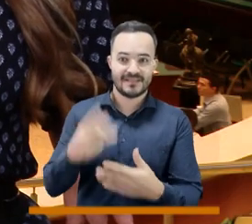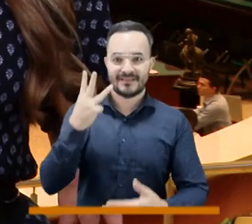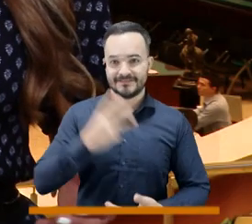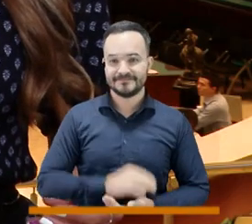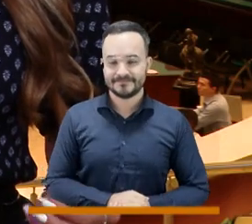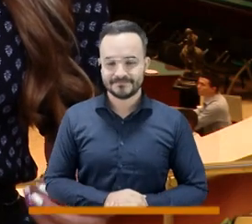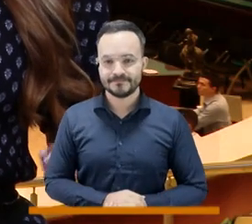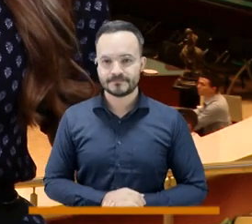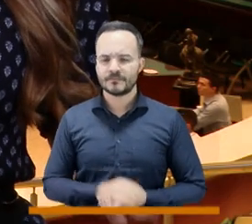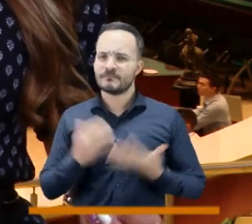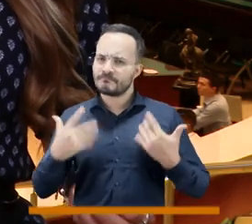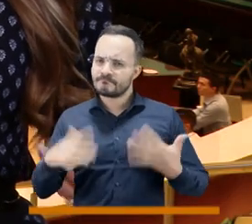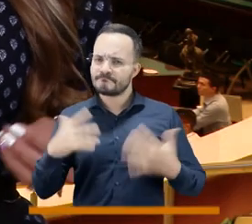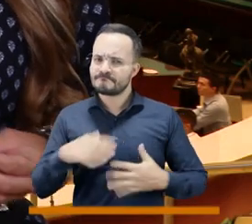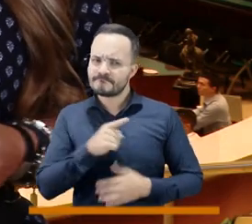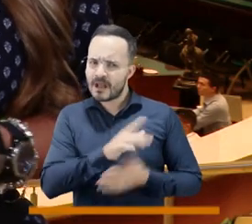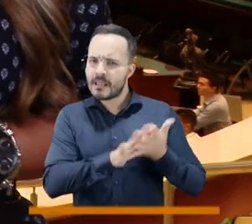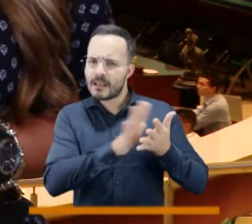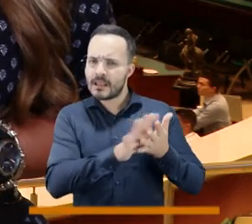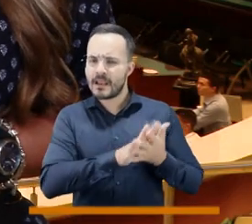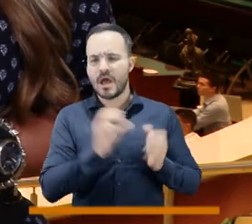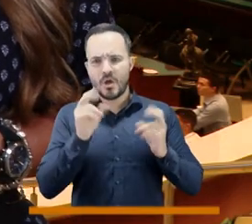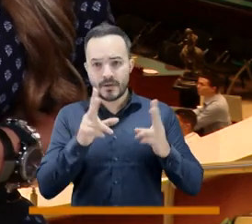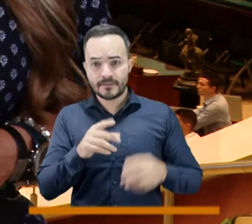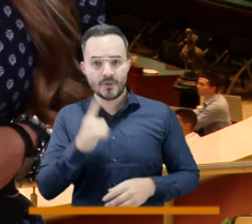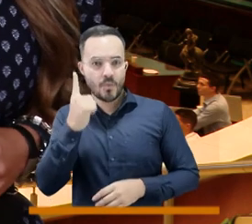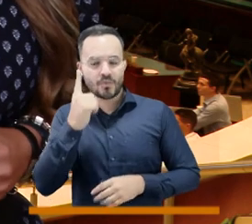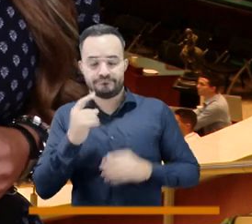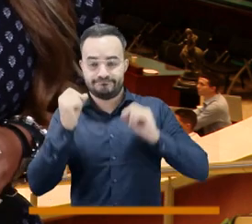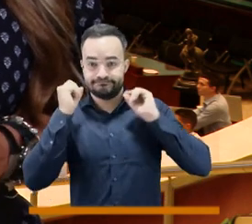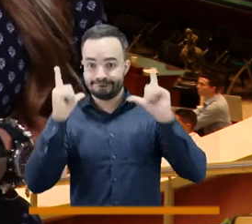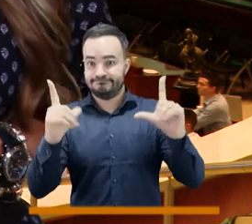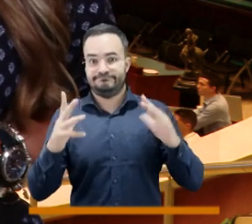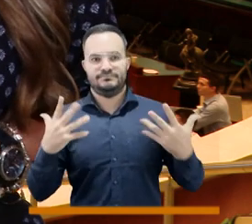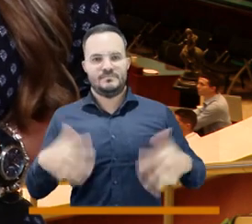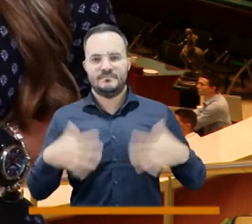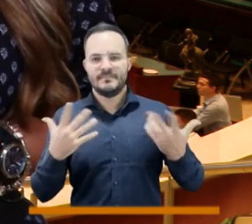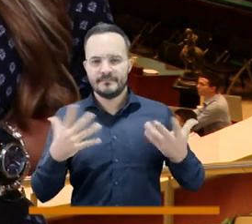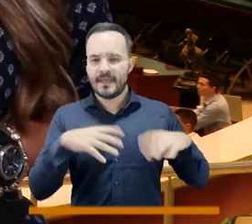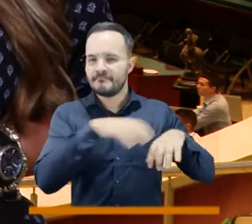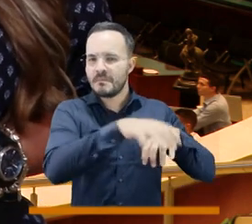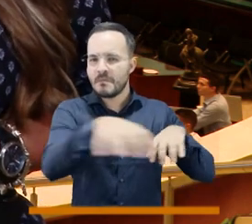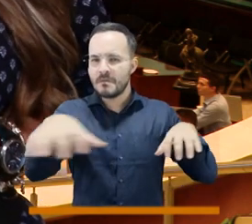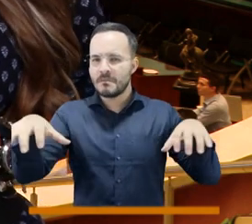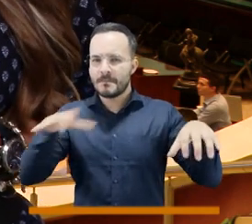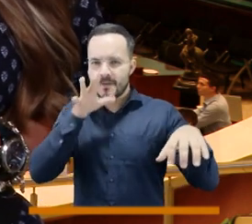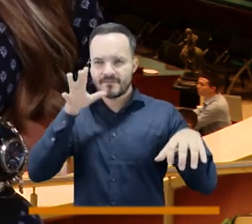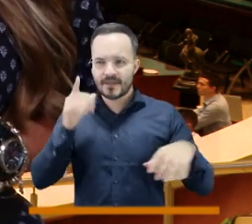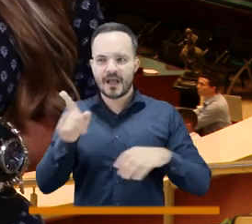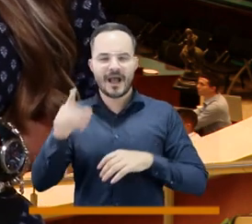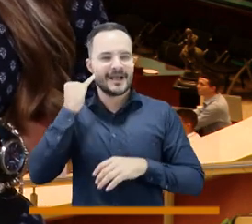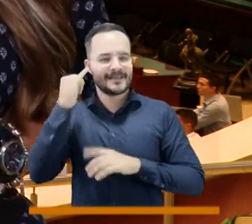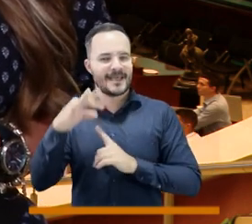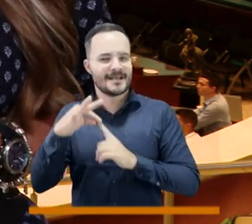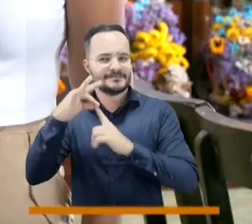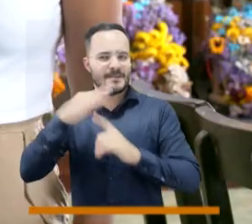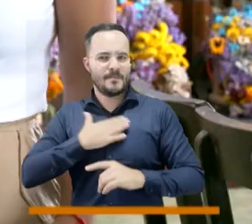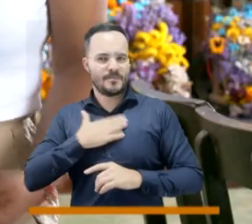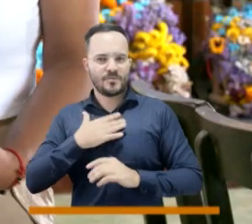lo sorprendente es que cada nueva generación de silleteros le agrega a sus fincas con sus familias un nuevo